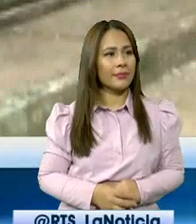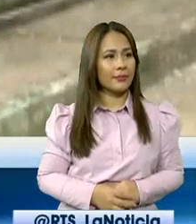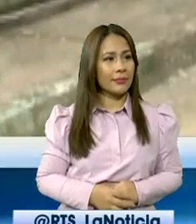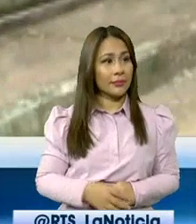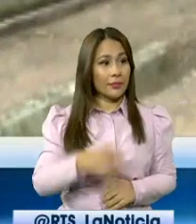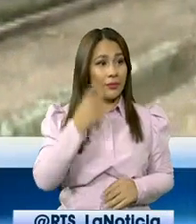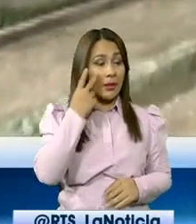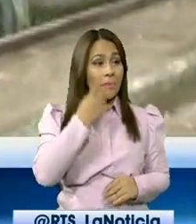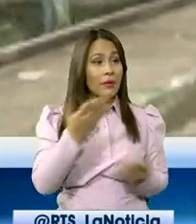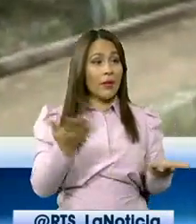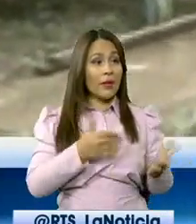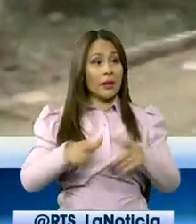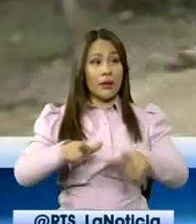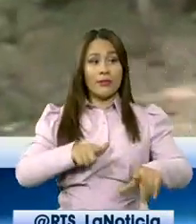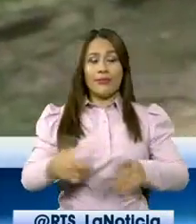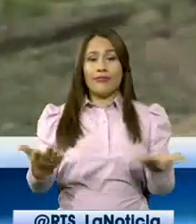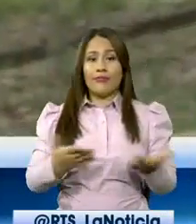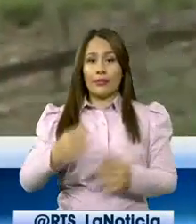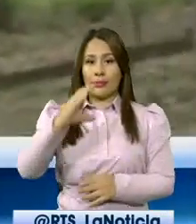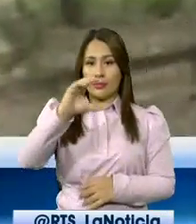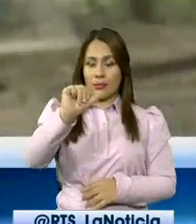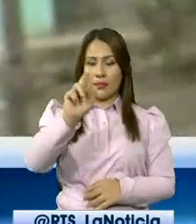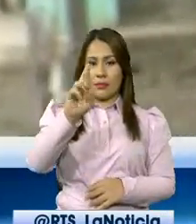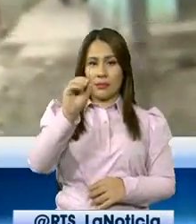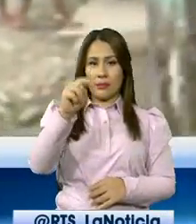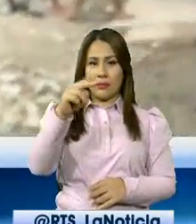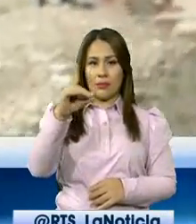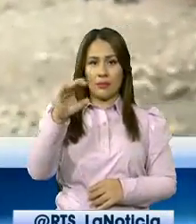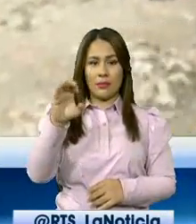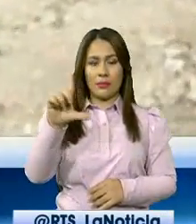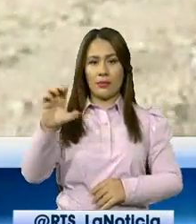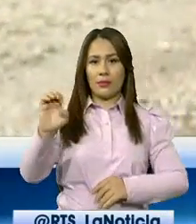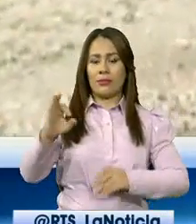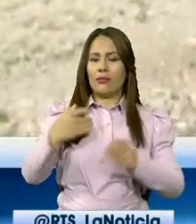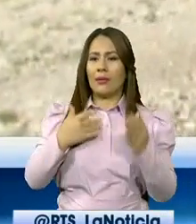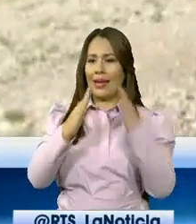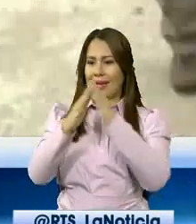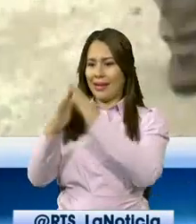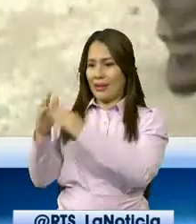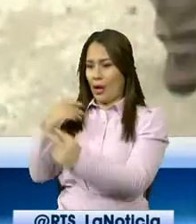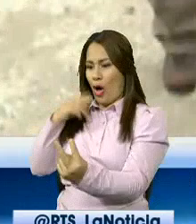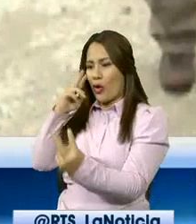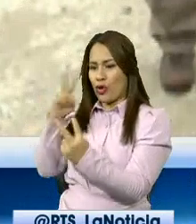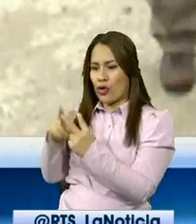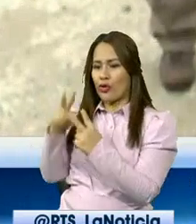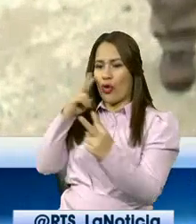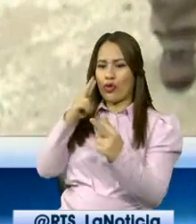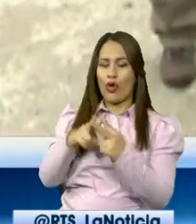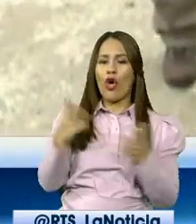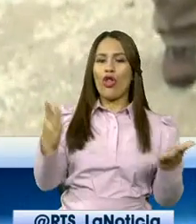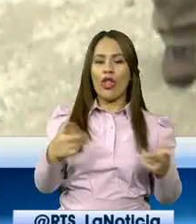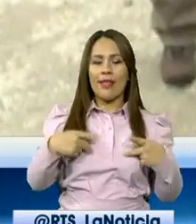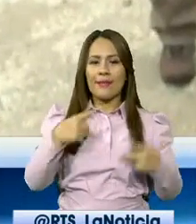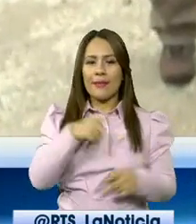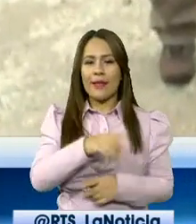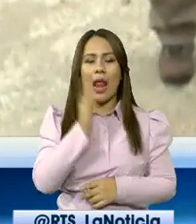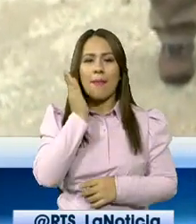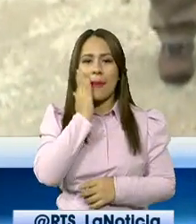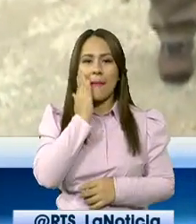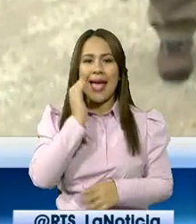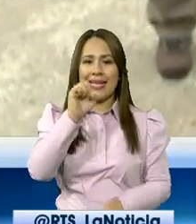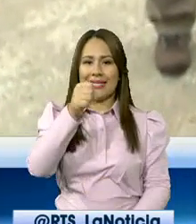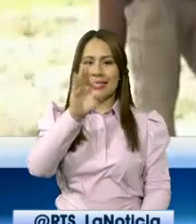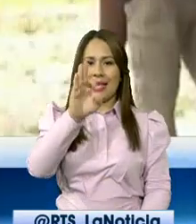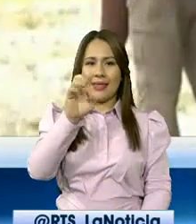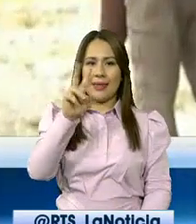Es la zona central de Carondelet, donde la mayoría de los vecinos se conocen. Al preguntar dónde vive la madre de Steven, todos colaboran.